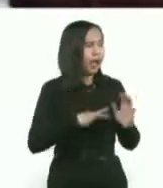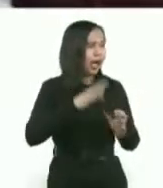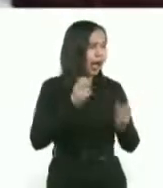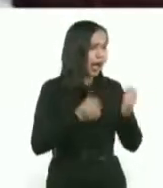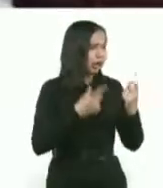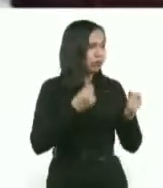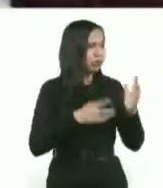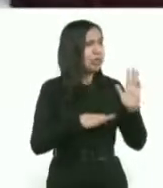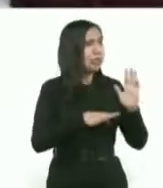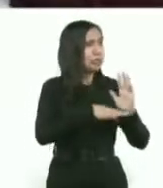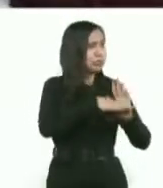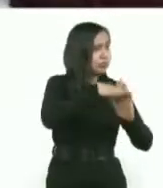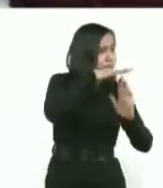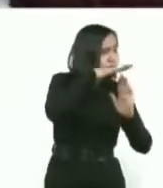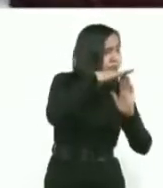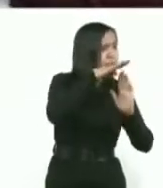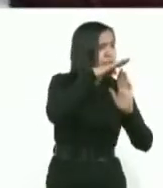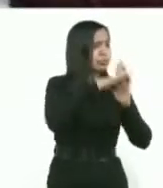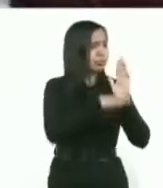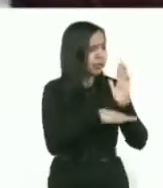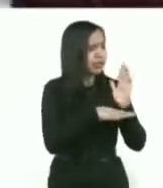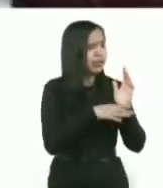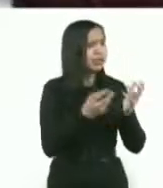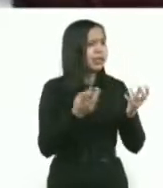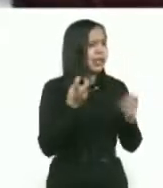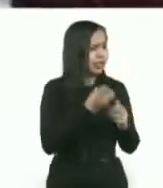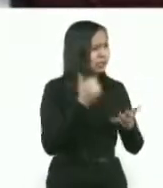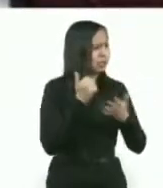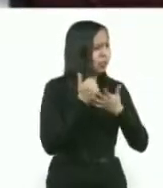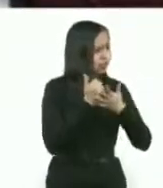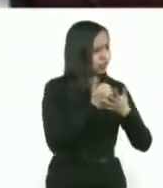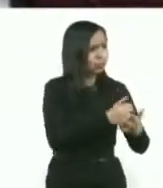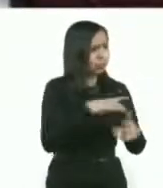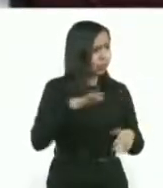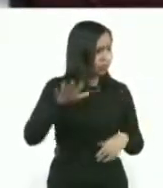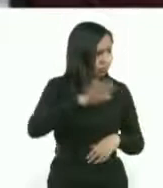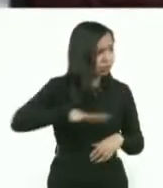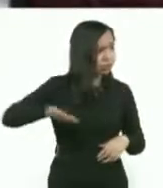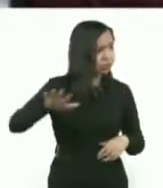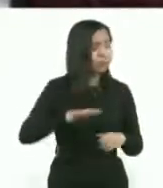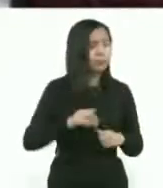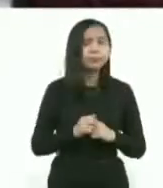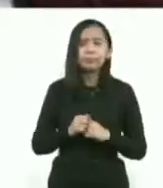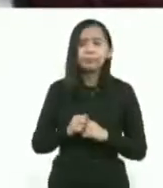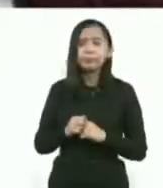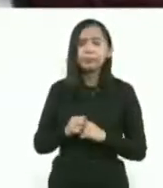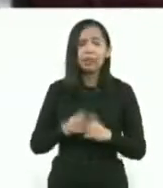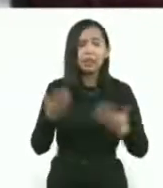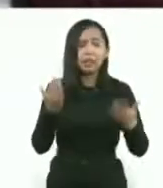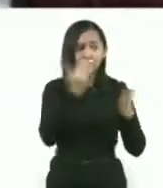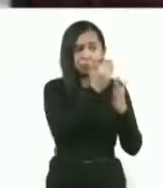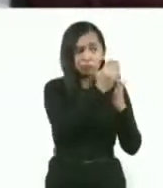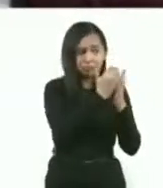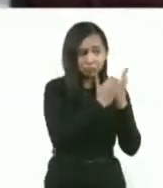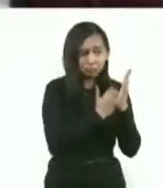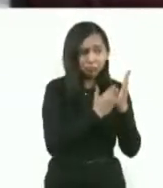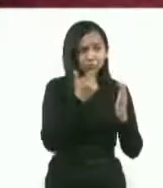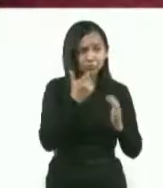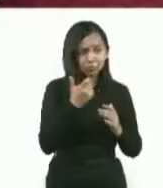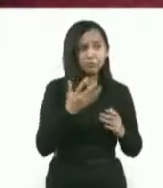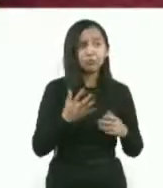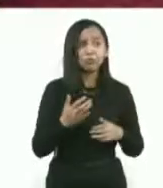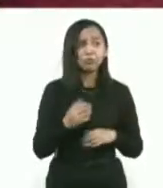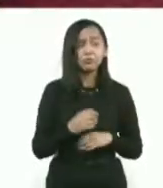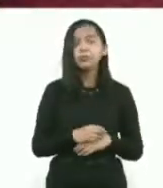más baratas, ¿sí ha habido alguna reacción de estos establecimientos? Sí. ¿Qué tanto han pues reducido sus precios? Es que